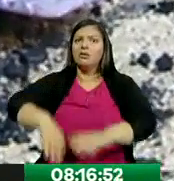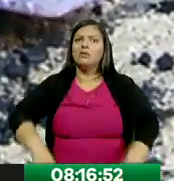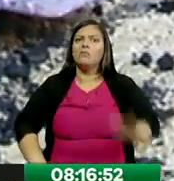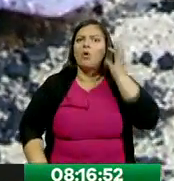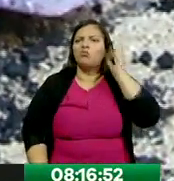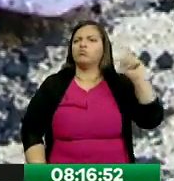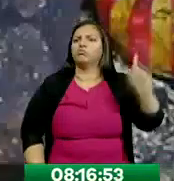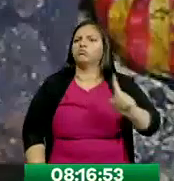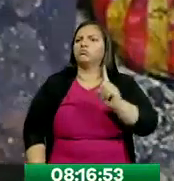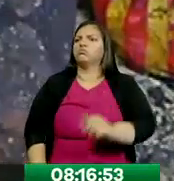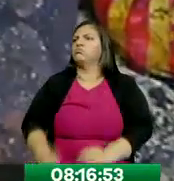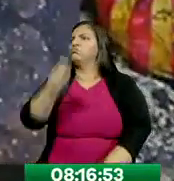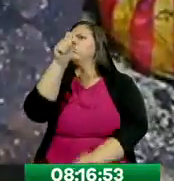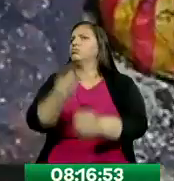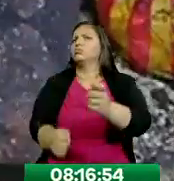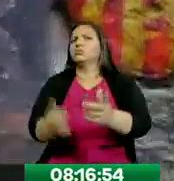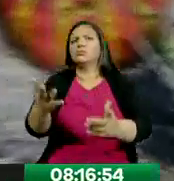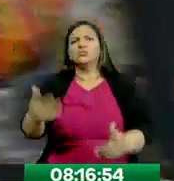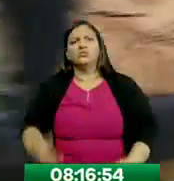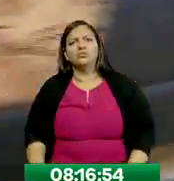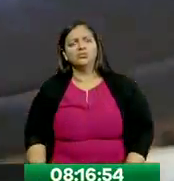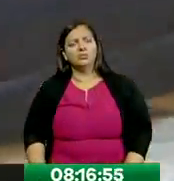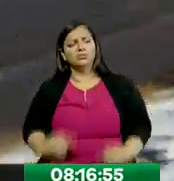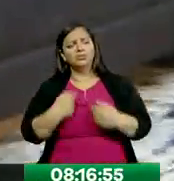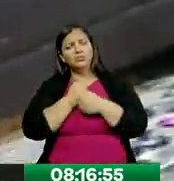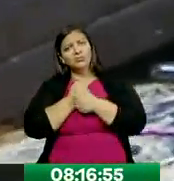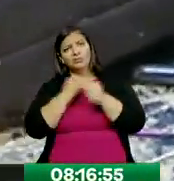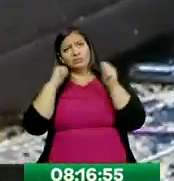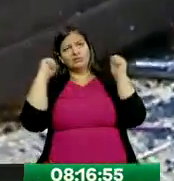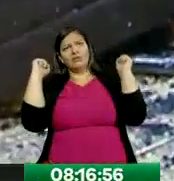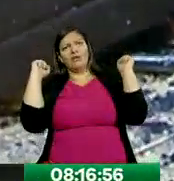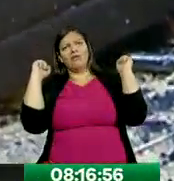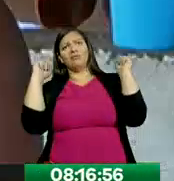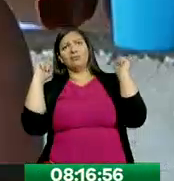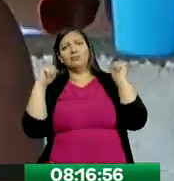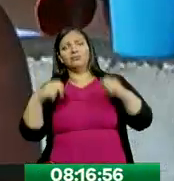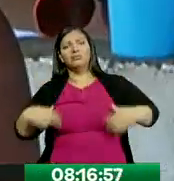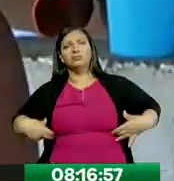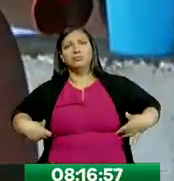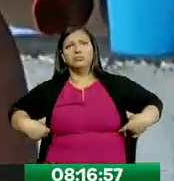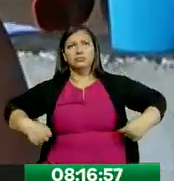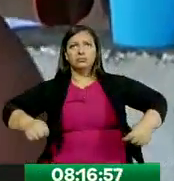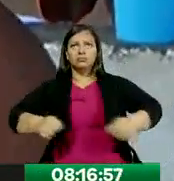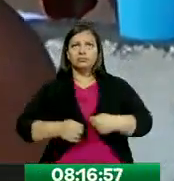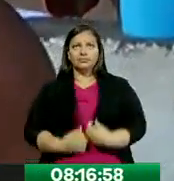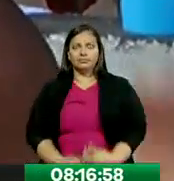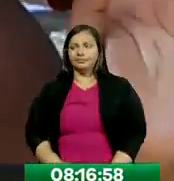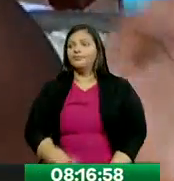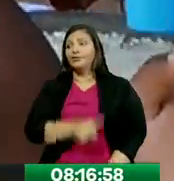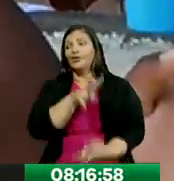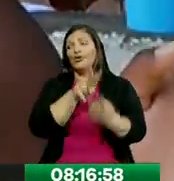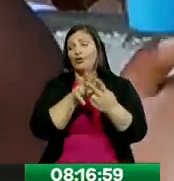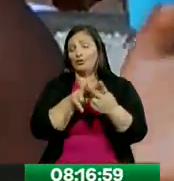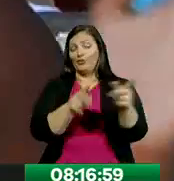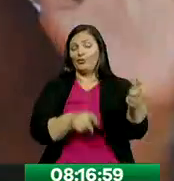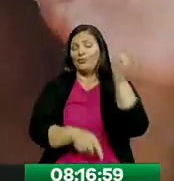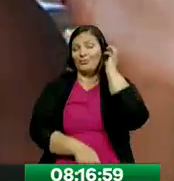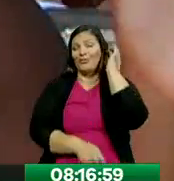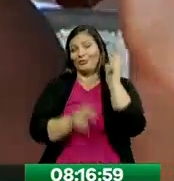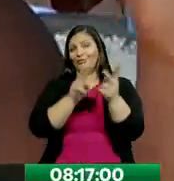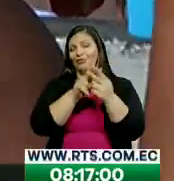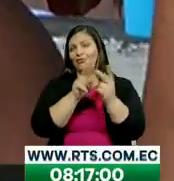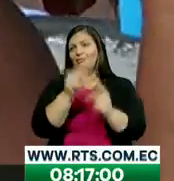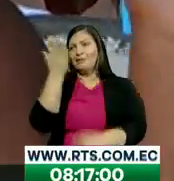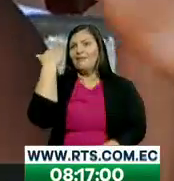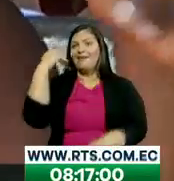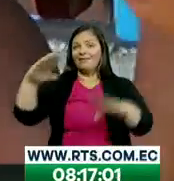a reclamarle por el amor de su hijo y ahora provocó el flagelo. Le había dicho la primera vez, le quemó las cortinas. La segunda vez